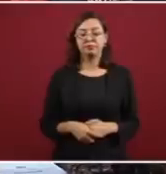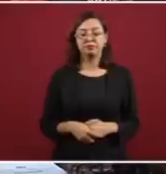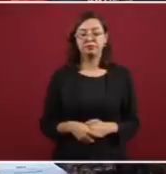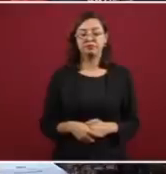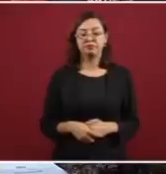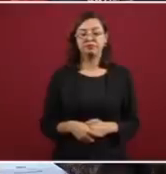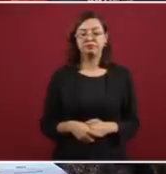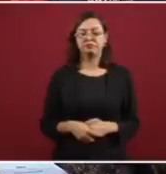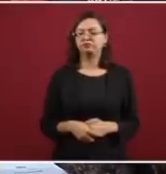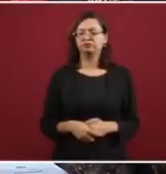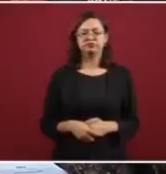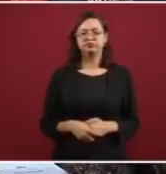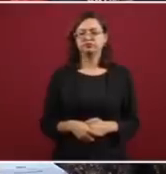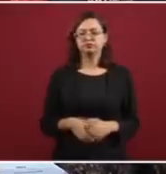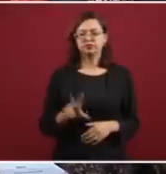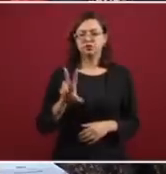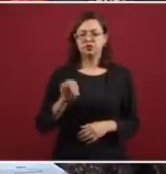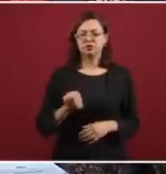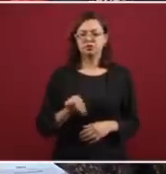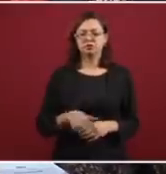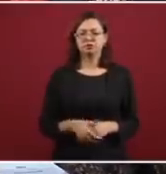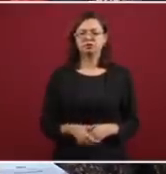No.